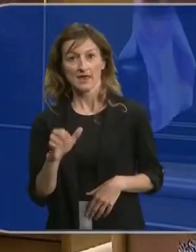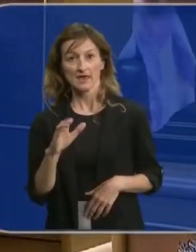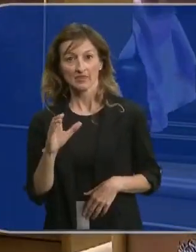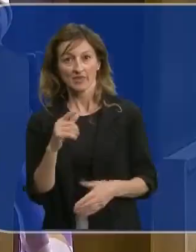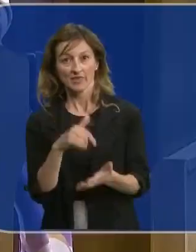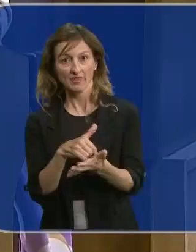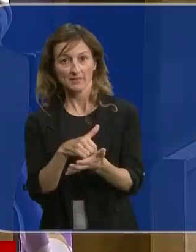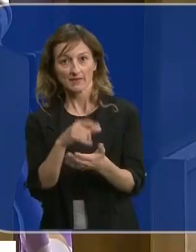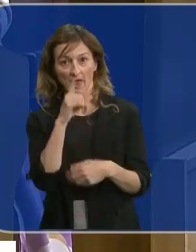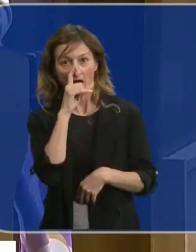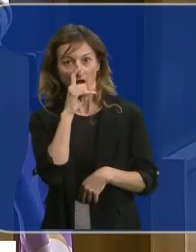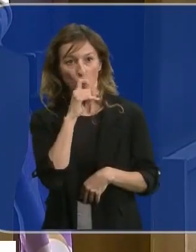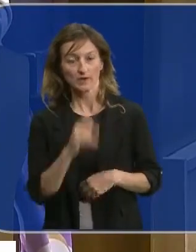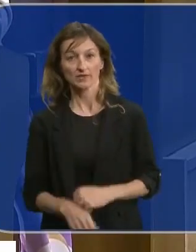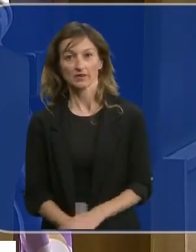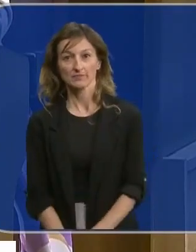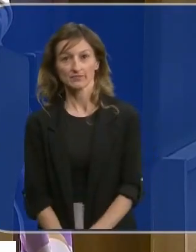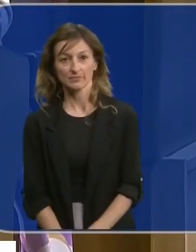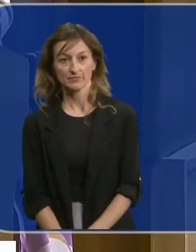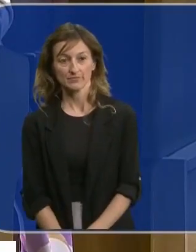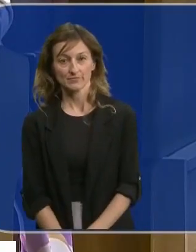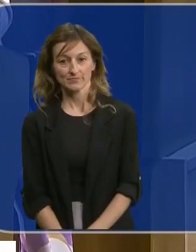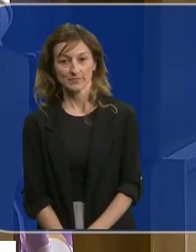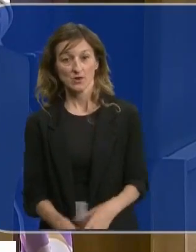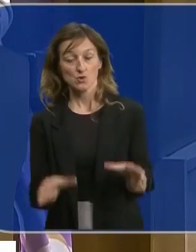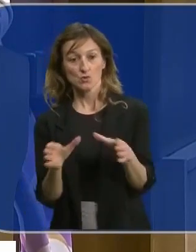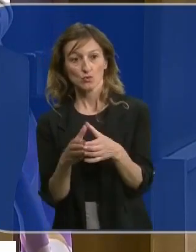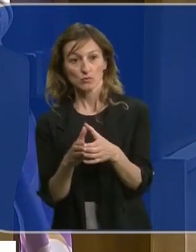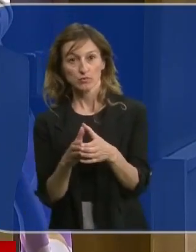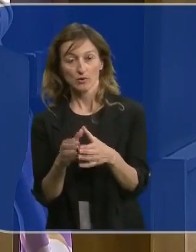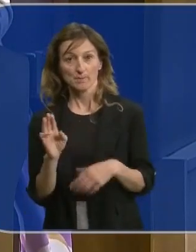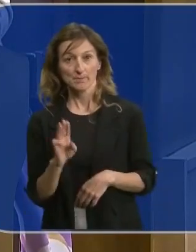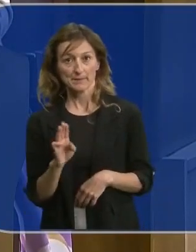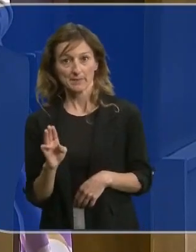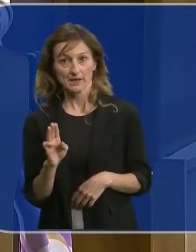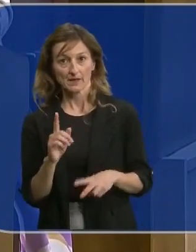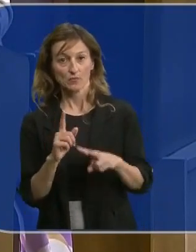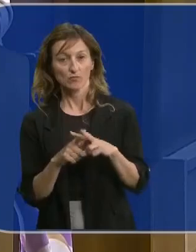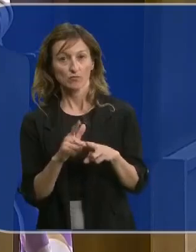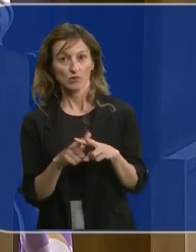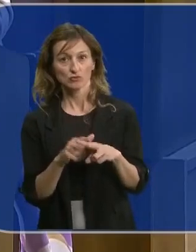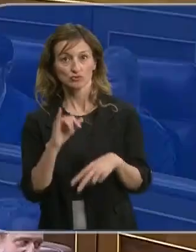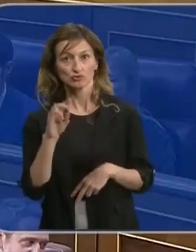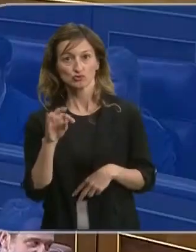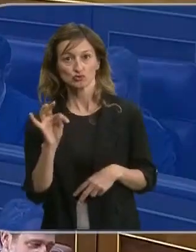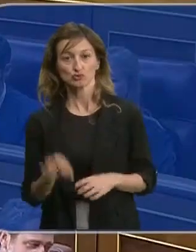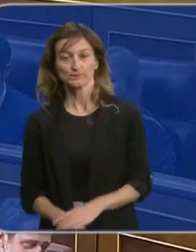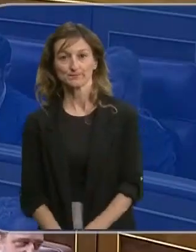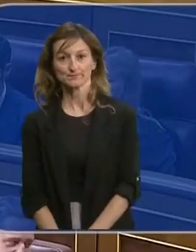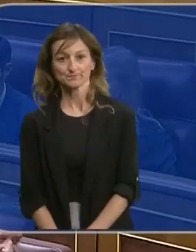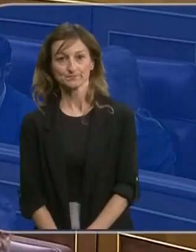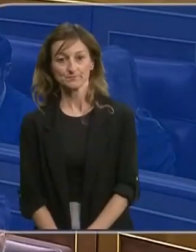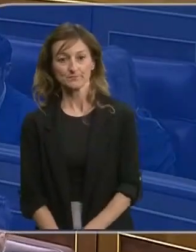recuerda su debilidad un bloque nuevo que se está conformando PP vox y juns